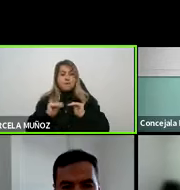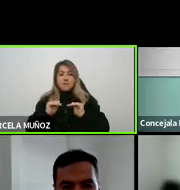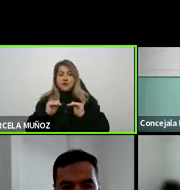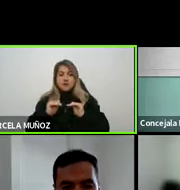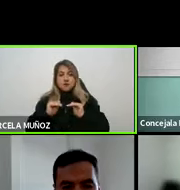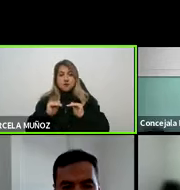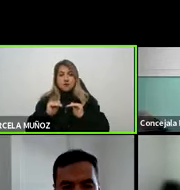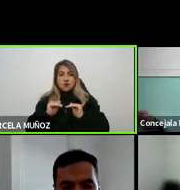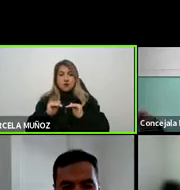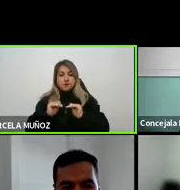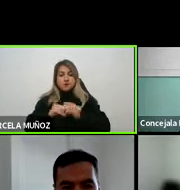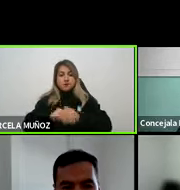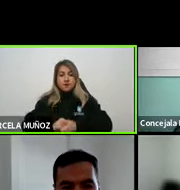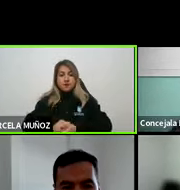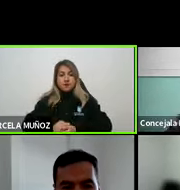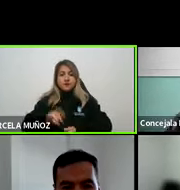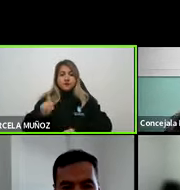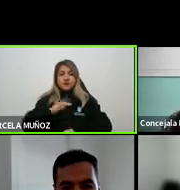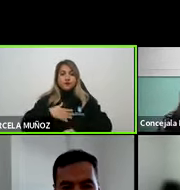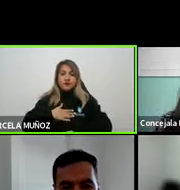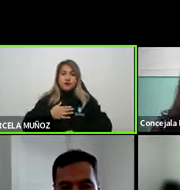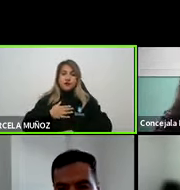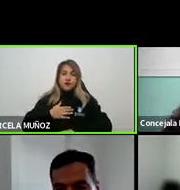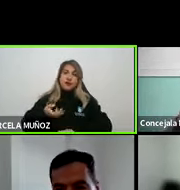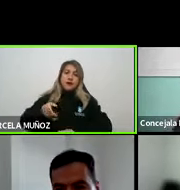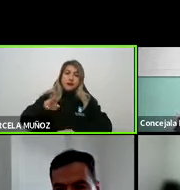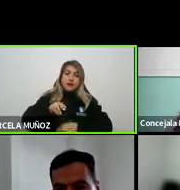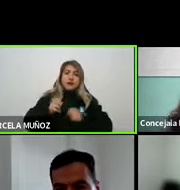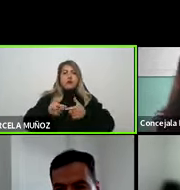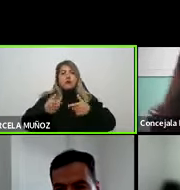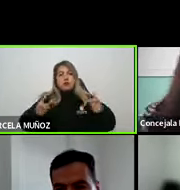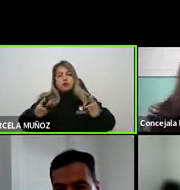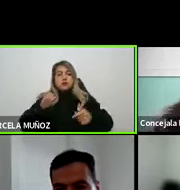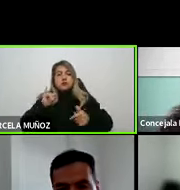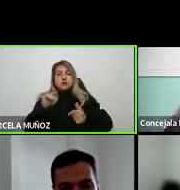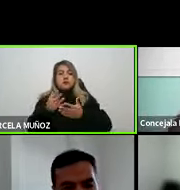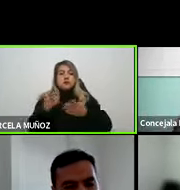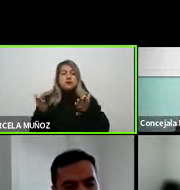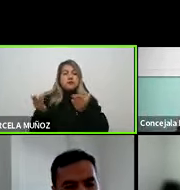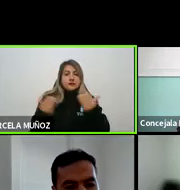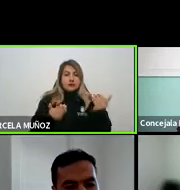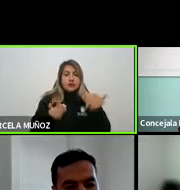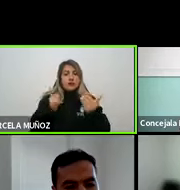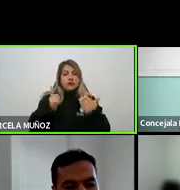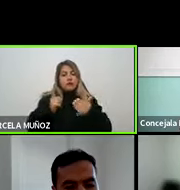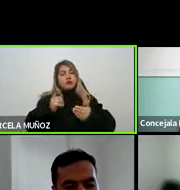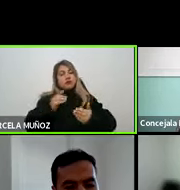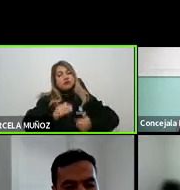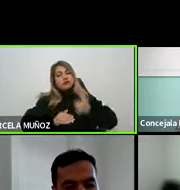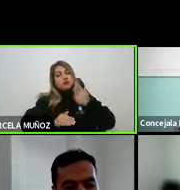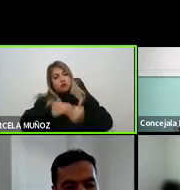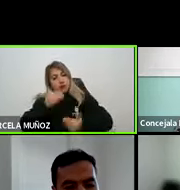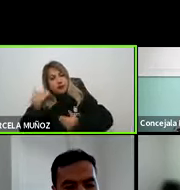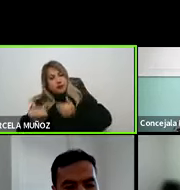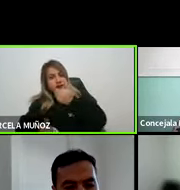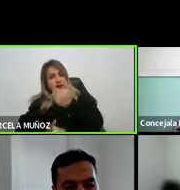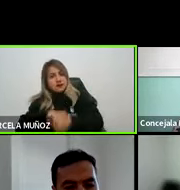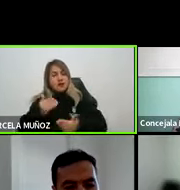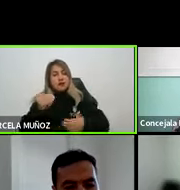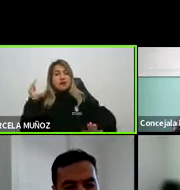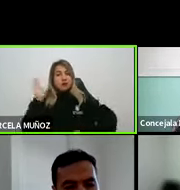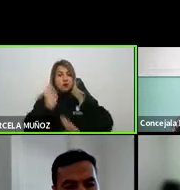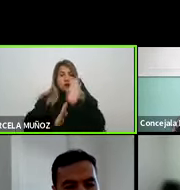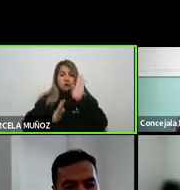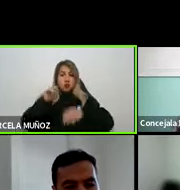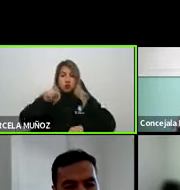no quiero redundar tanto, sabemos que esto es bien necesario, sabemos que esto tenemos que seguir avanzando. Hoy día